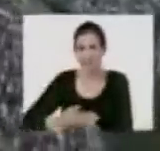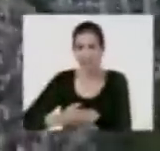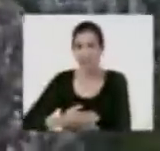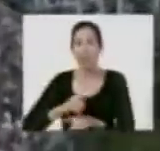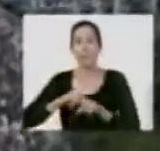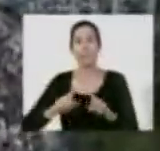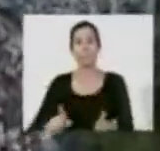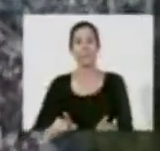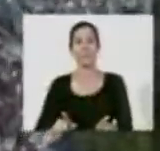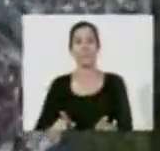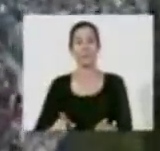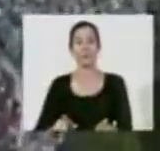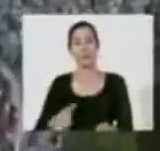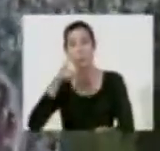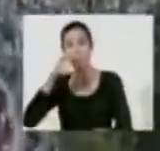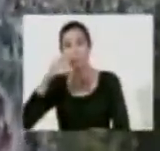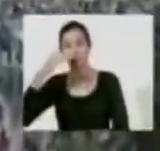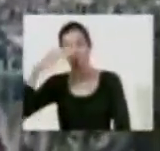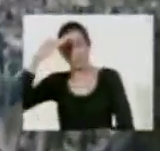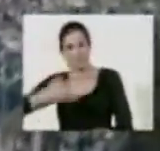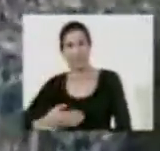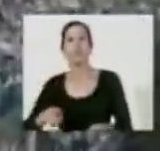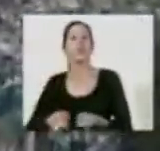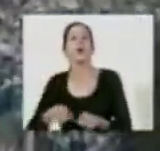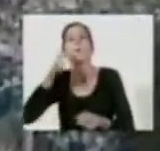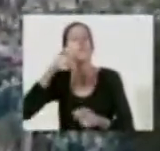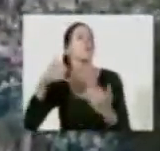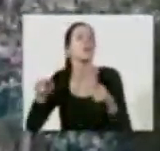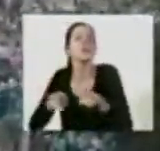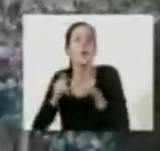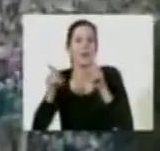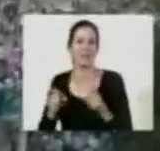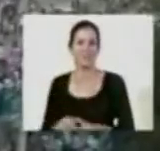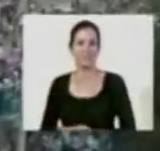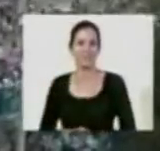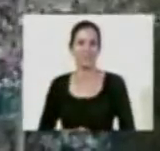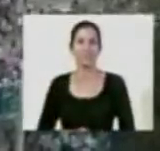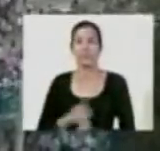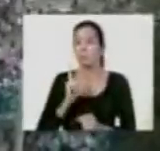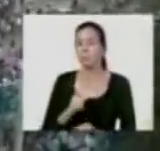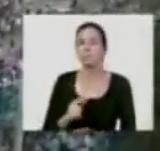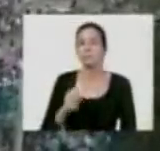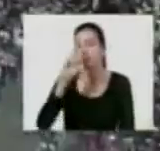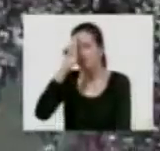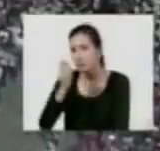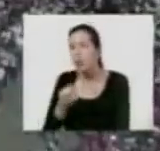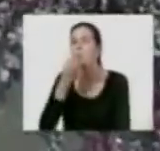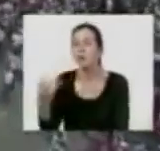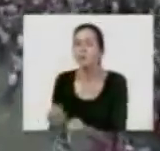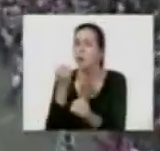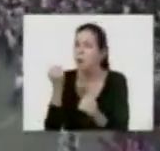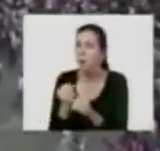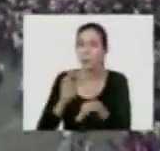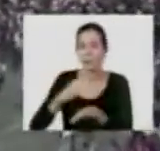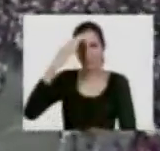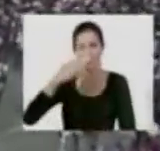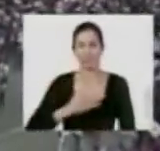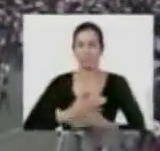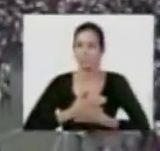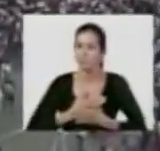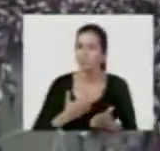uniformado, que nosotros debemos reconocer lo que hace, entregar su vida por nuestra libertad a través de todo